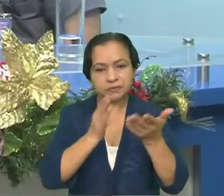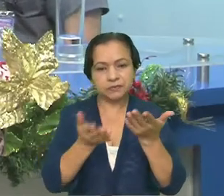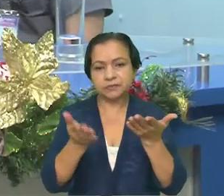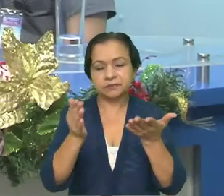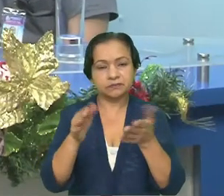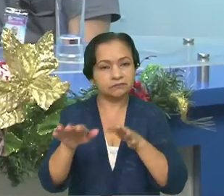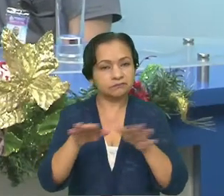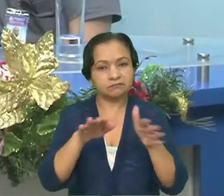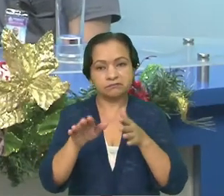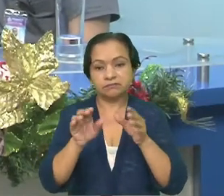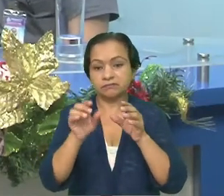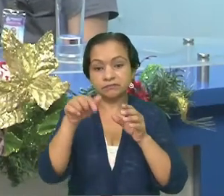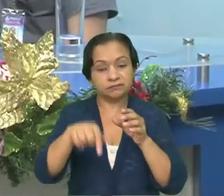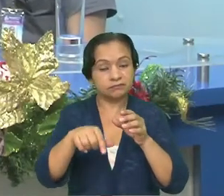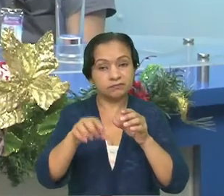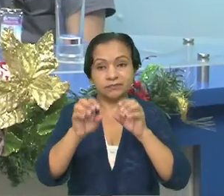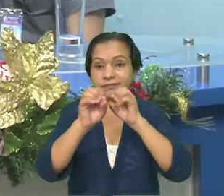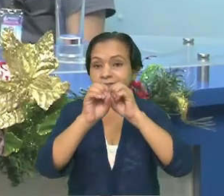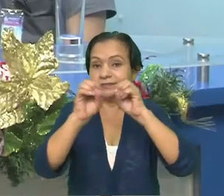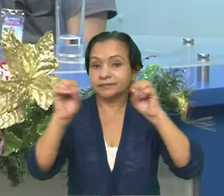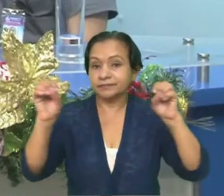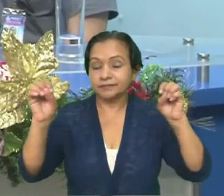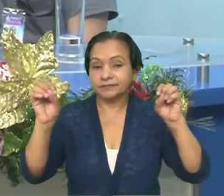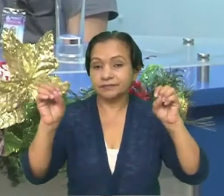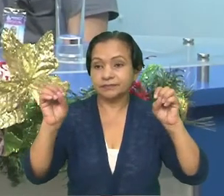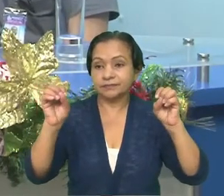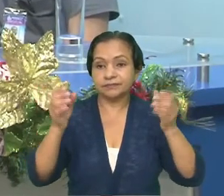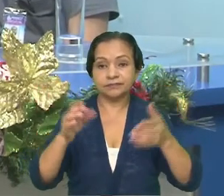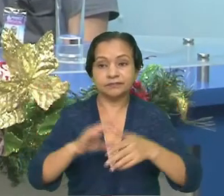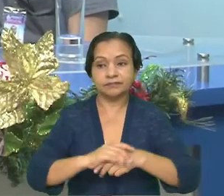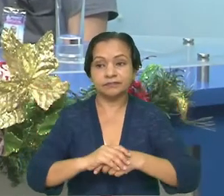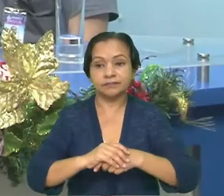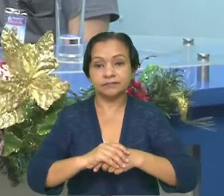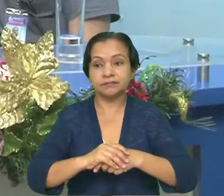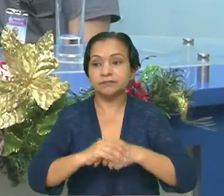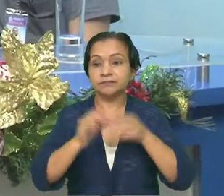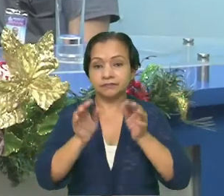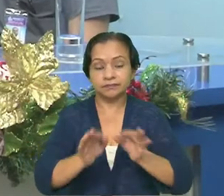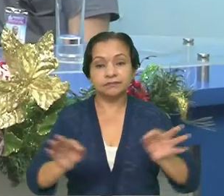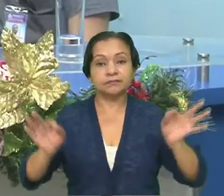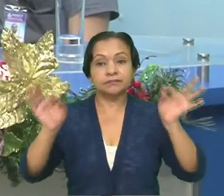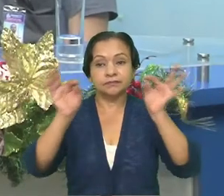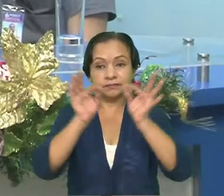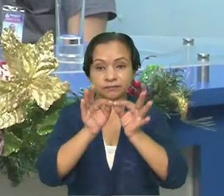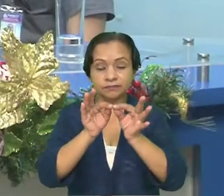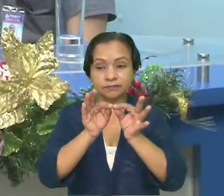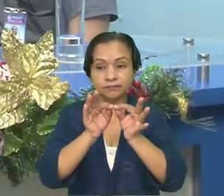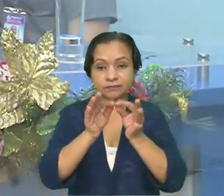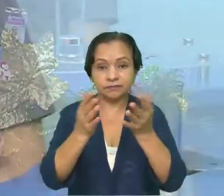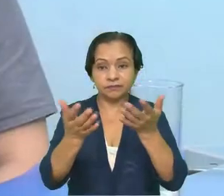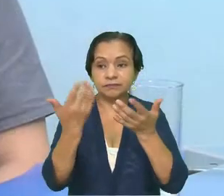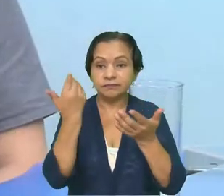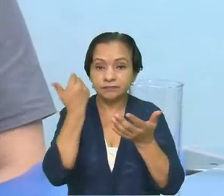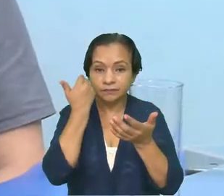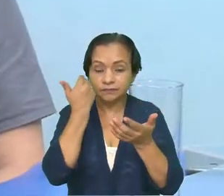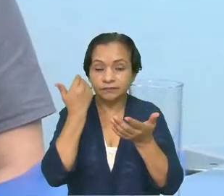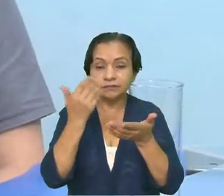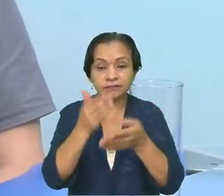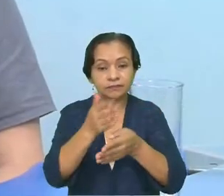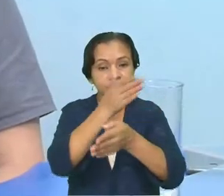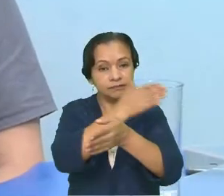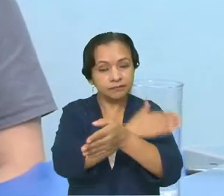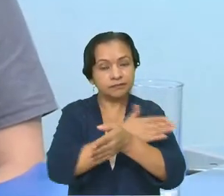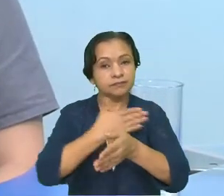ninguna, hasta el día de hoy no hay tratamiento que produzca remielinización. Ahí lo importante es tratar la enfermedad de manera